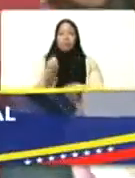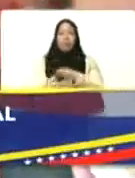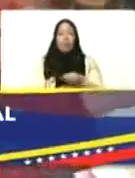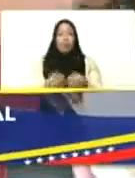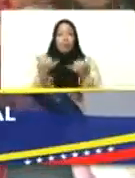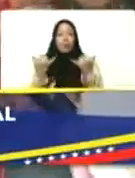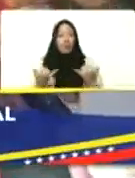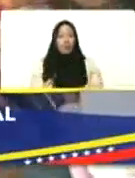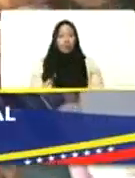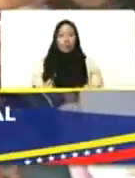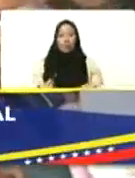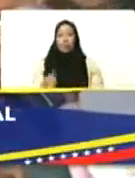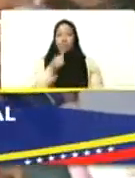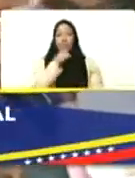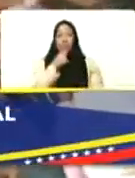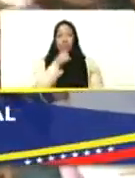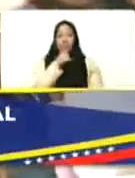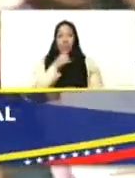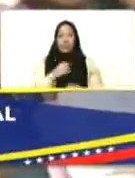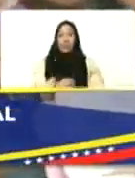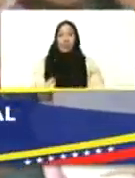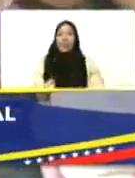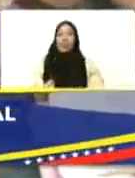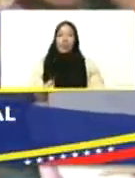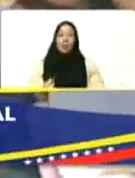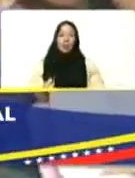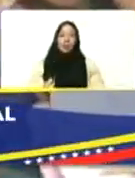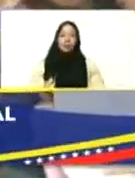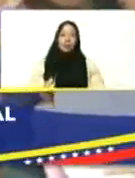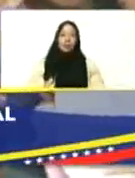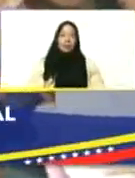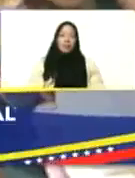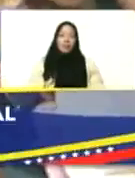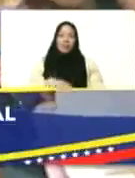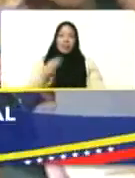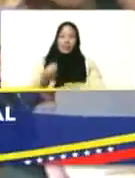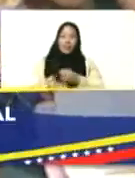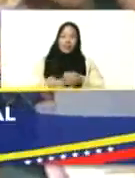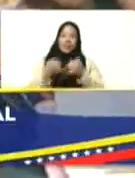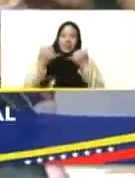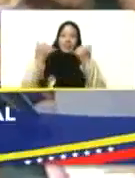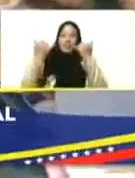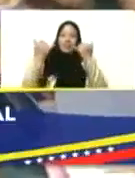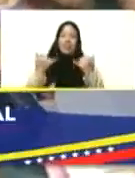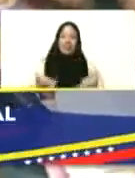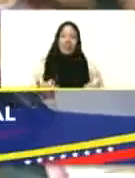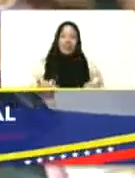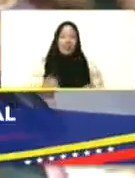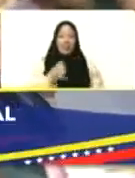Y saludamos que usted haya creado el